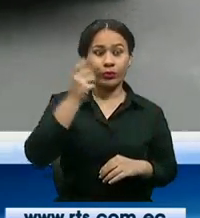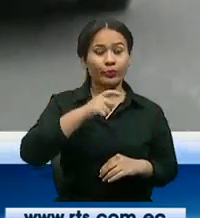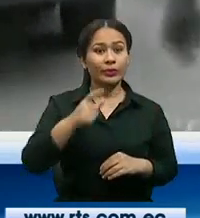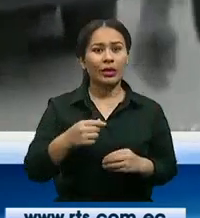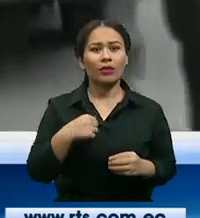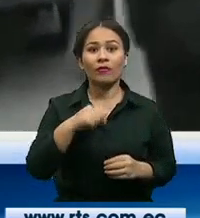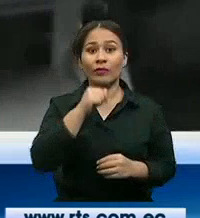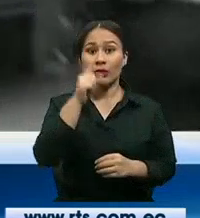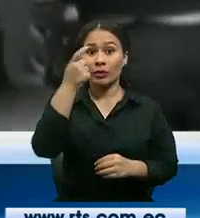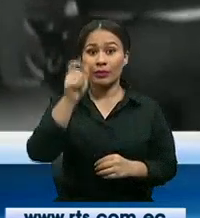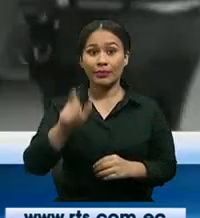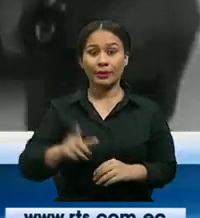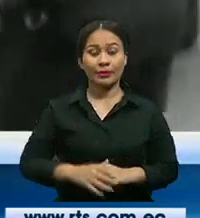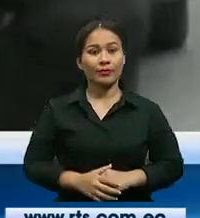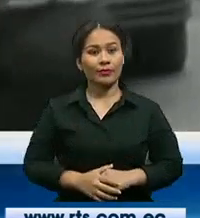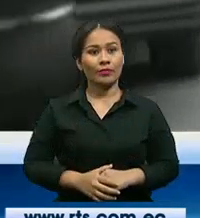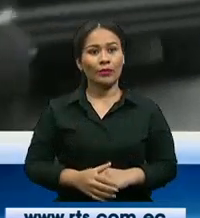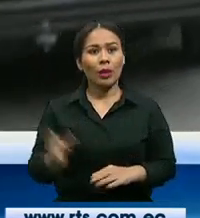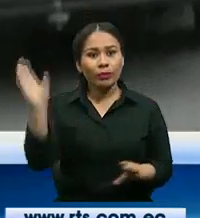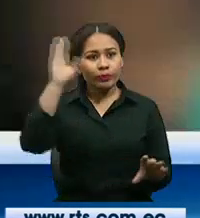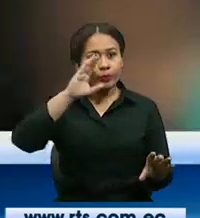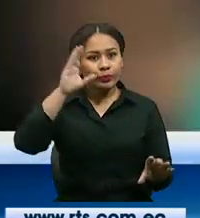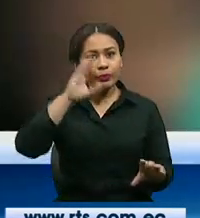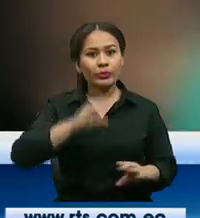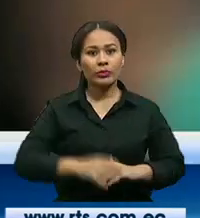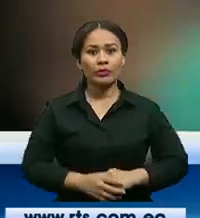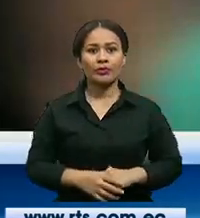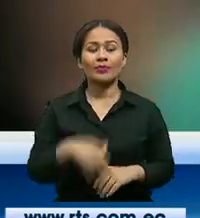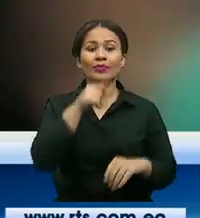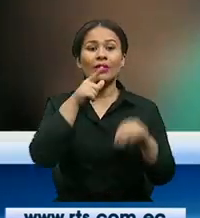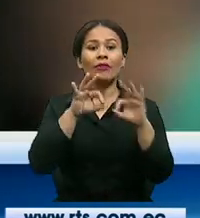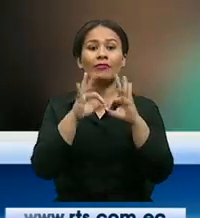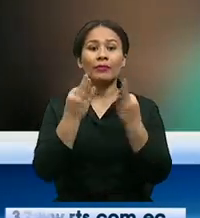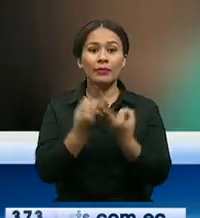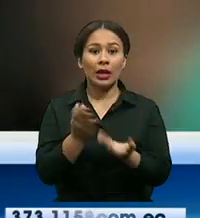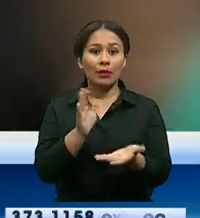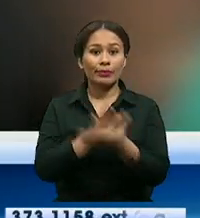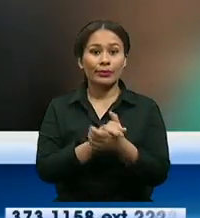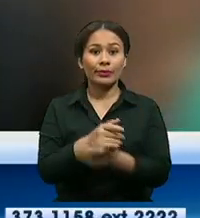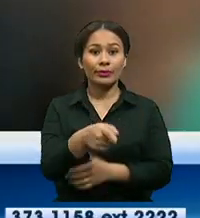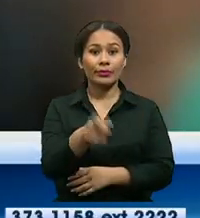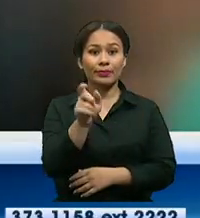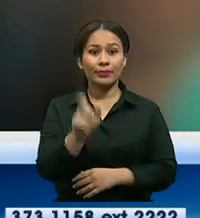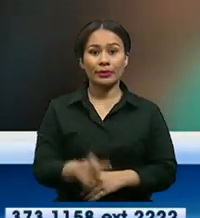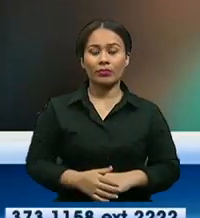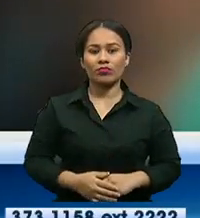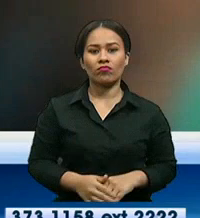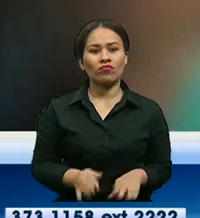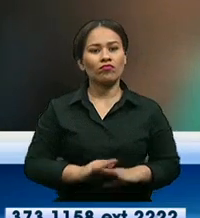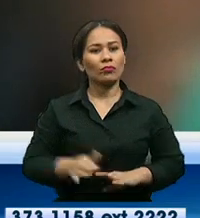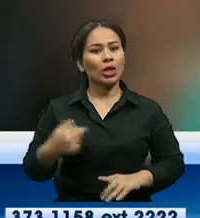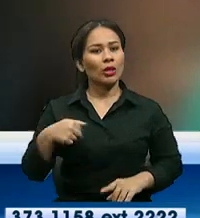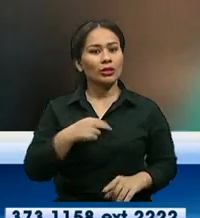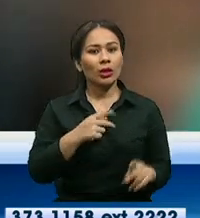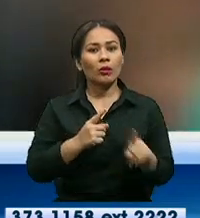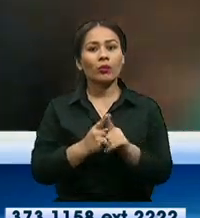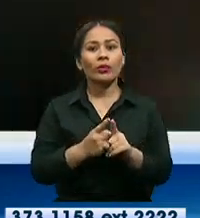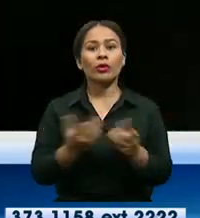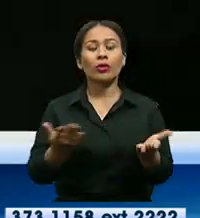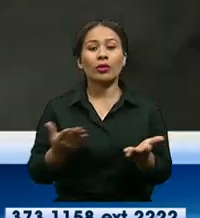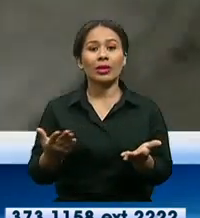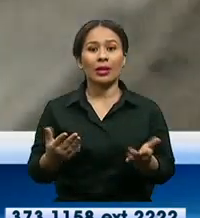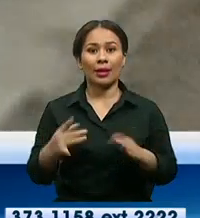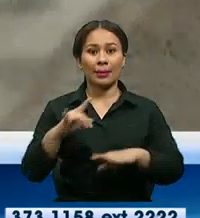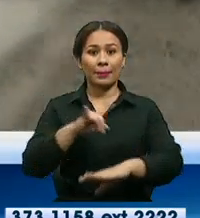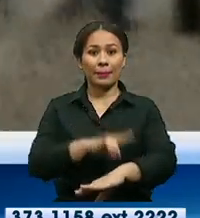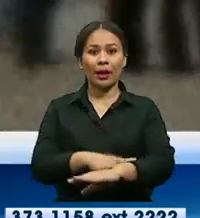una persona por buscar, que era el familiar, el esposo de la señora fallecida. Lo encontramos dentro del baño con un corte y una